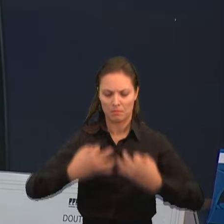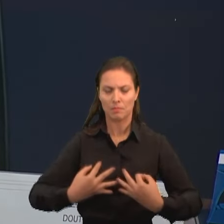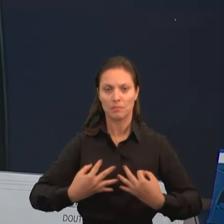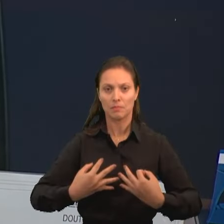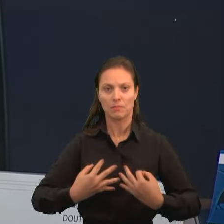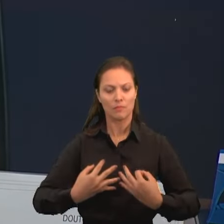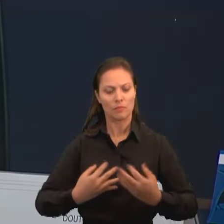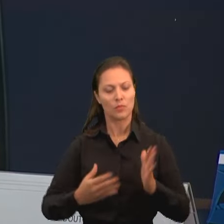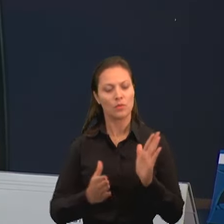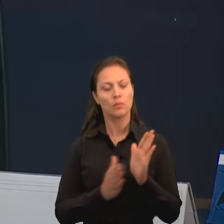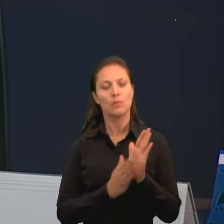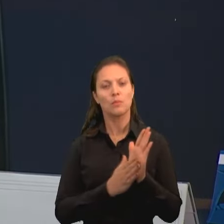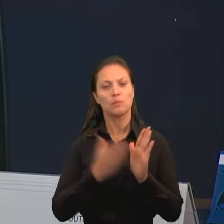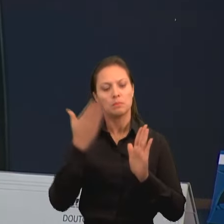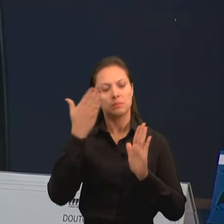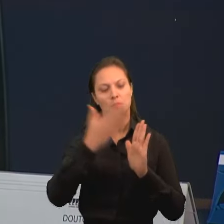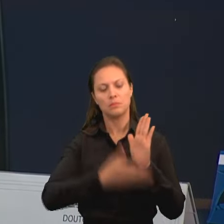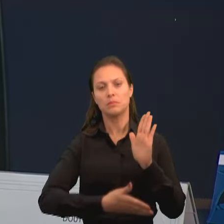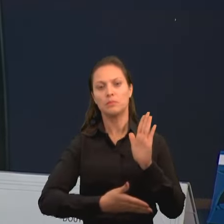la explicabilidad,